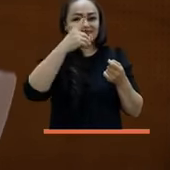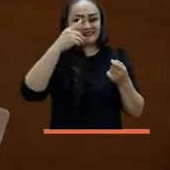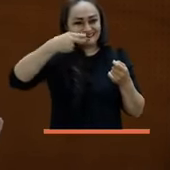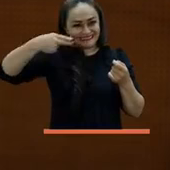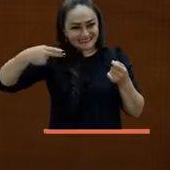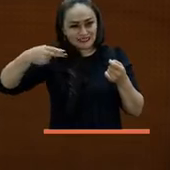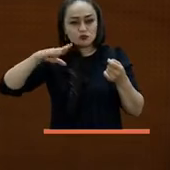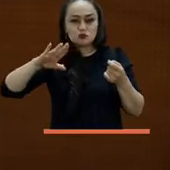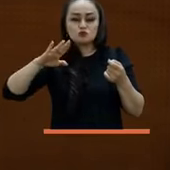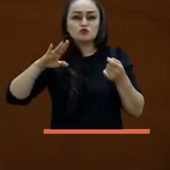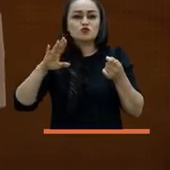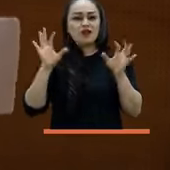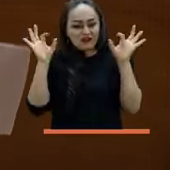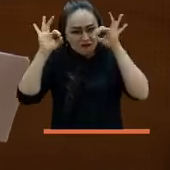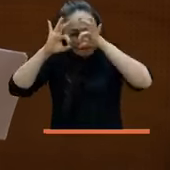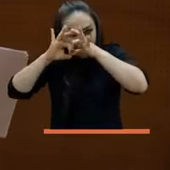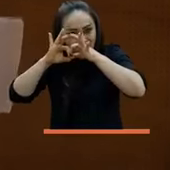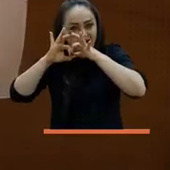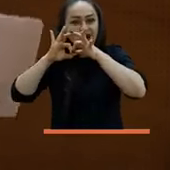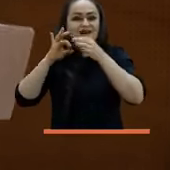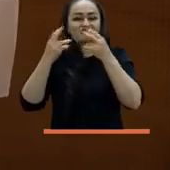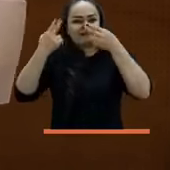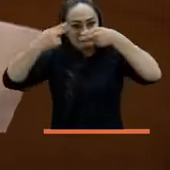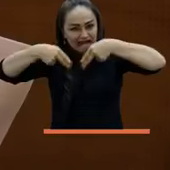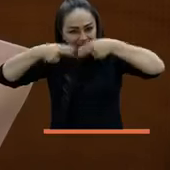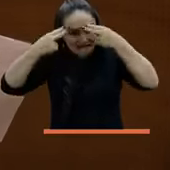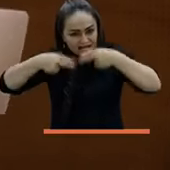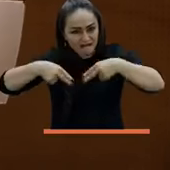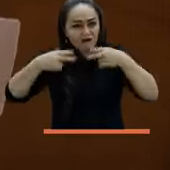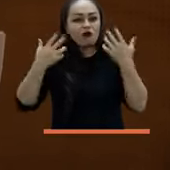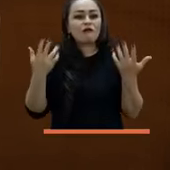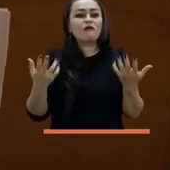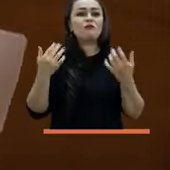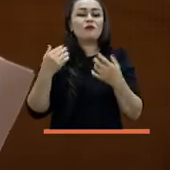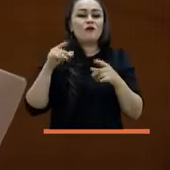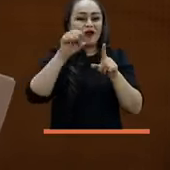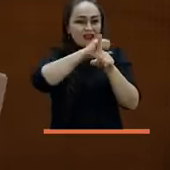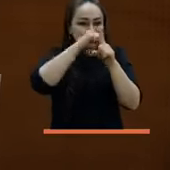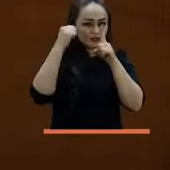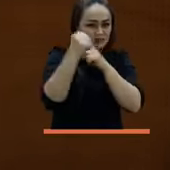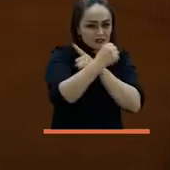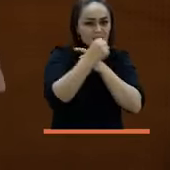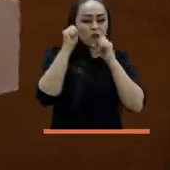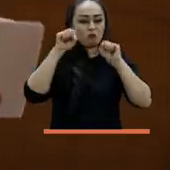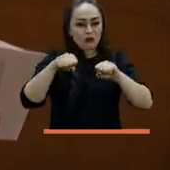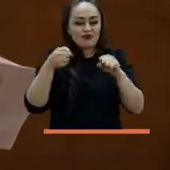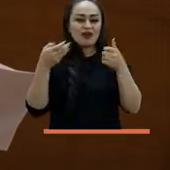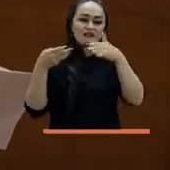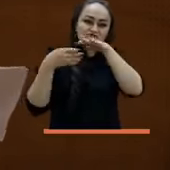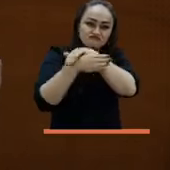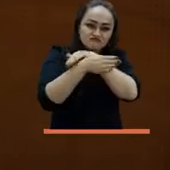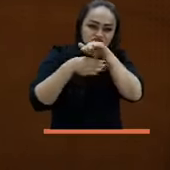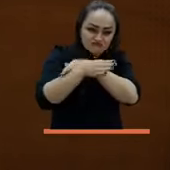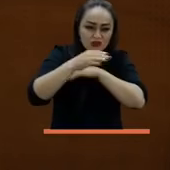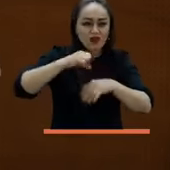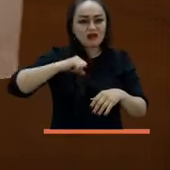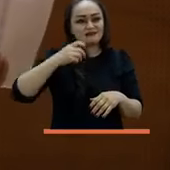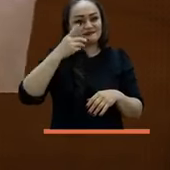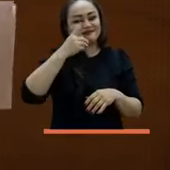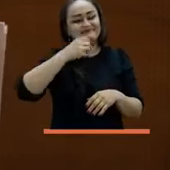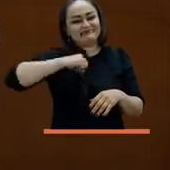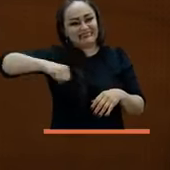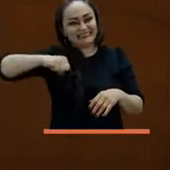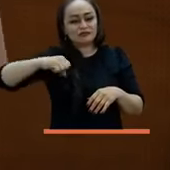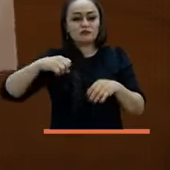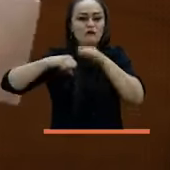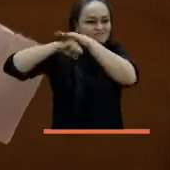es hablar de los derechos humanos es pensarse como la sociedad puede tener un acceso igualitario a los derechos en